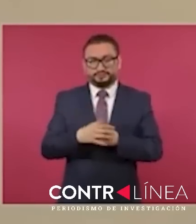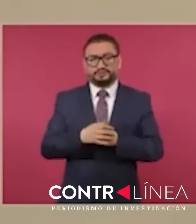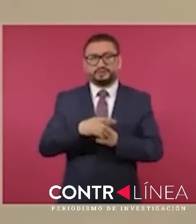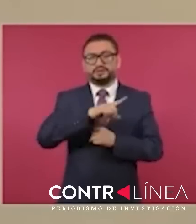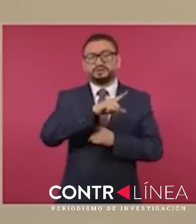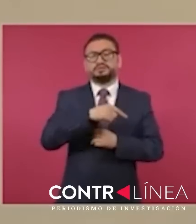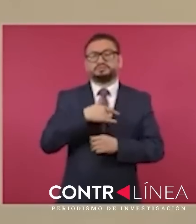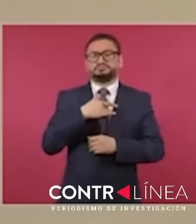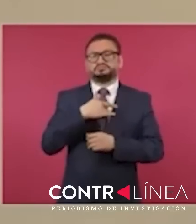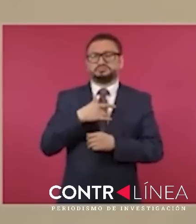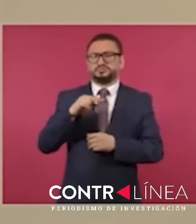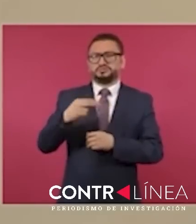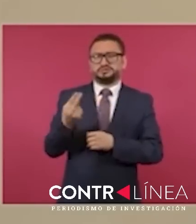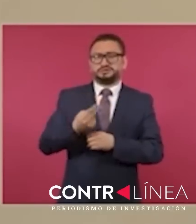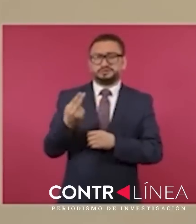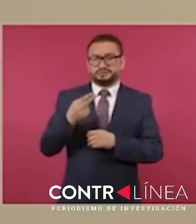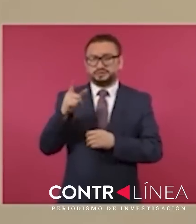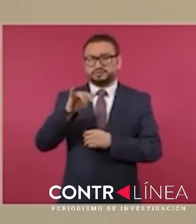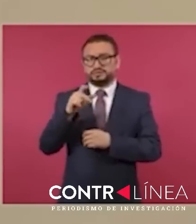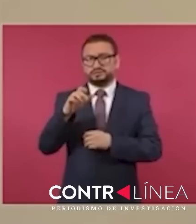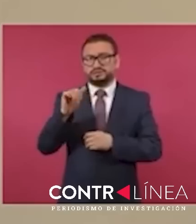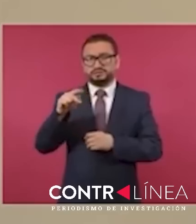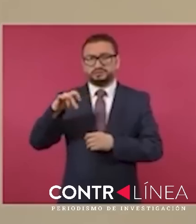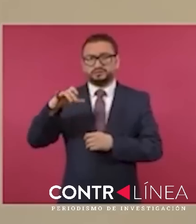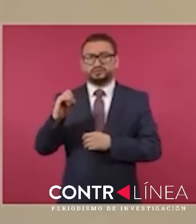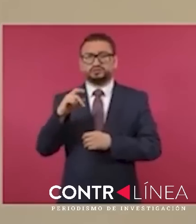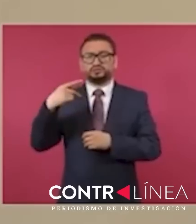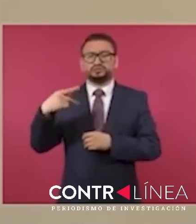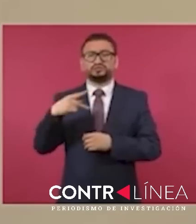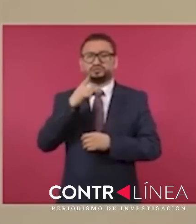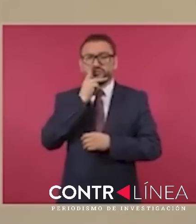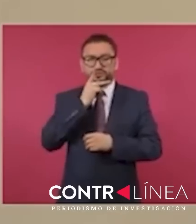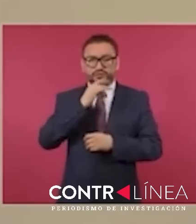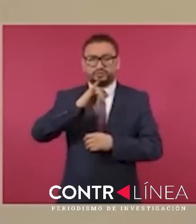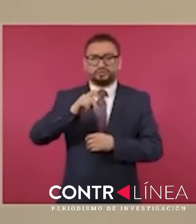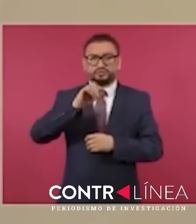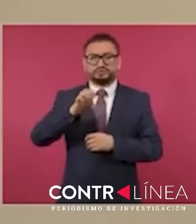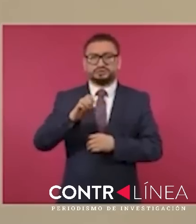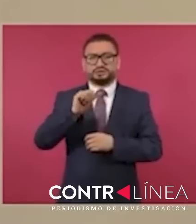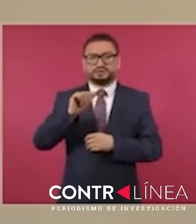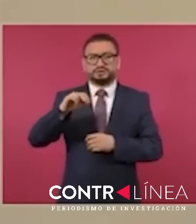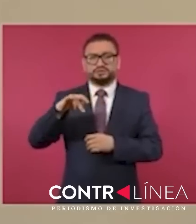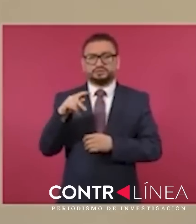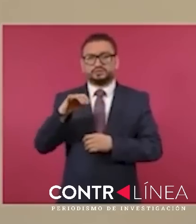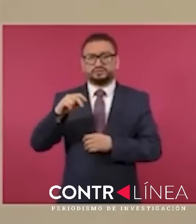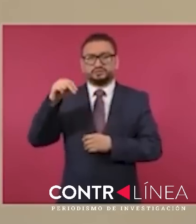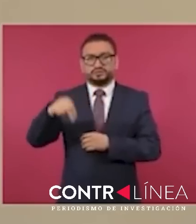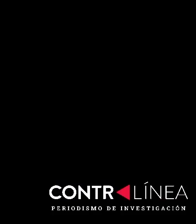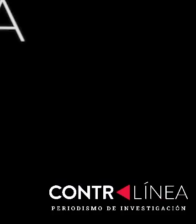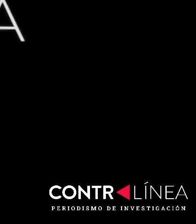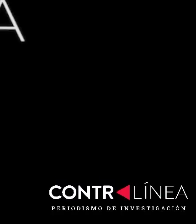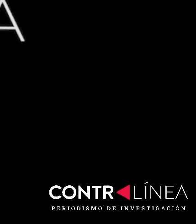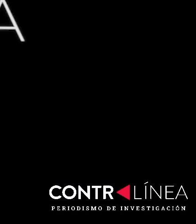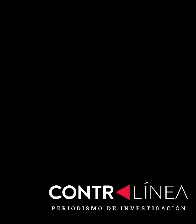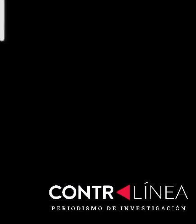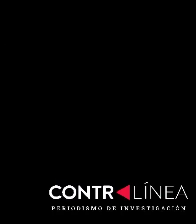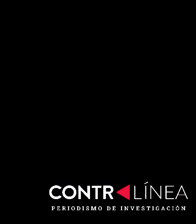desestimó el hecho de que Luis Antonio es el hijo de José Antonio N., alias El Marro.